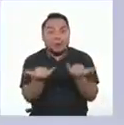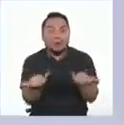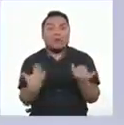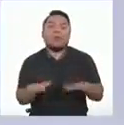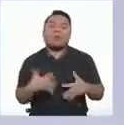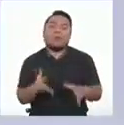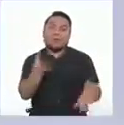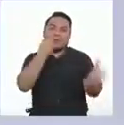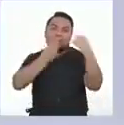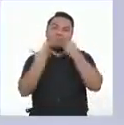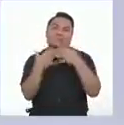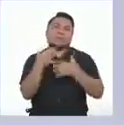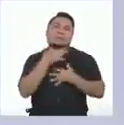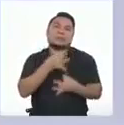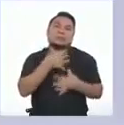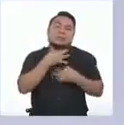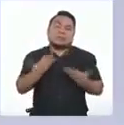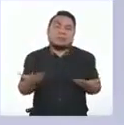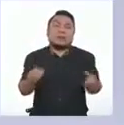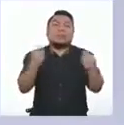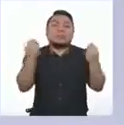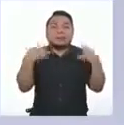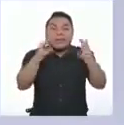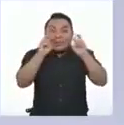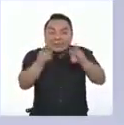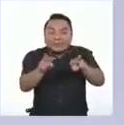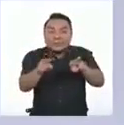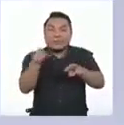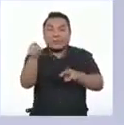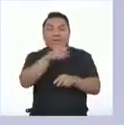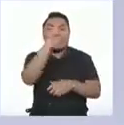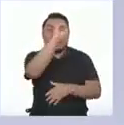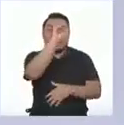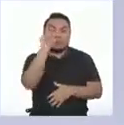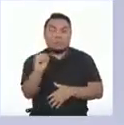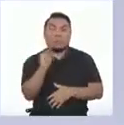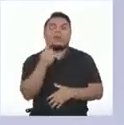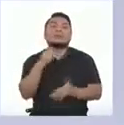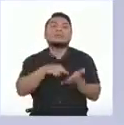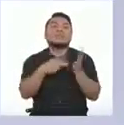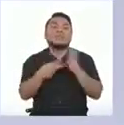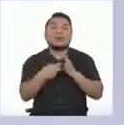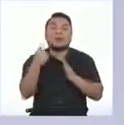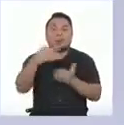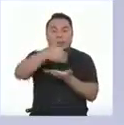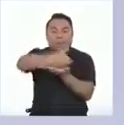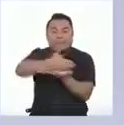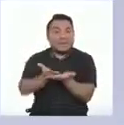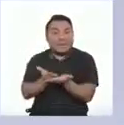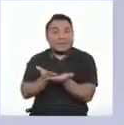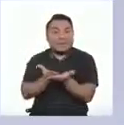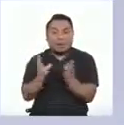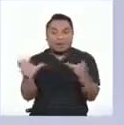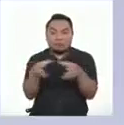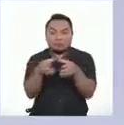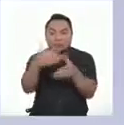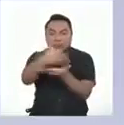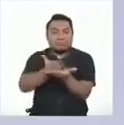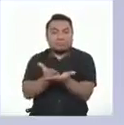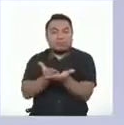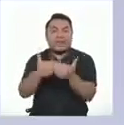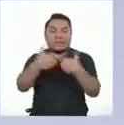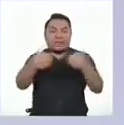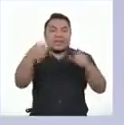tenido un programa bastante interesante, pues hemos visto que los porcentajes se representan una parte de un total, que ha